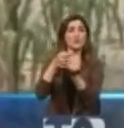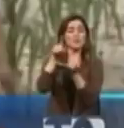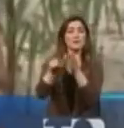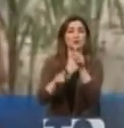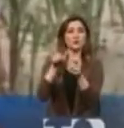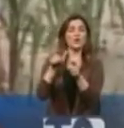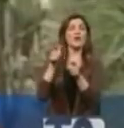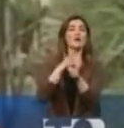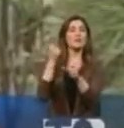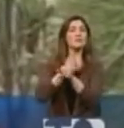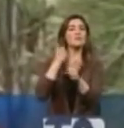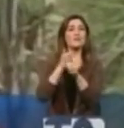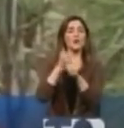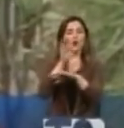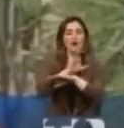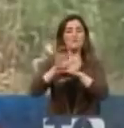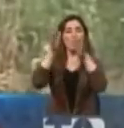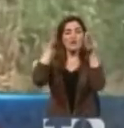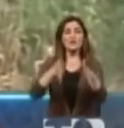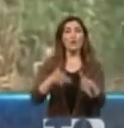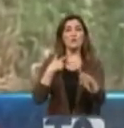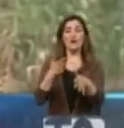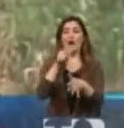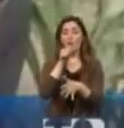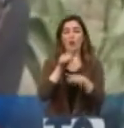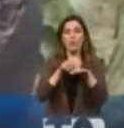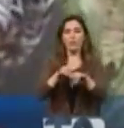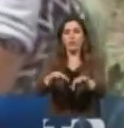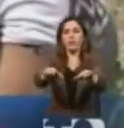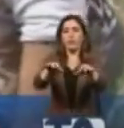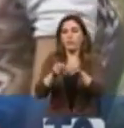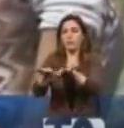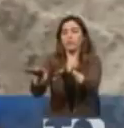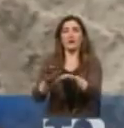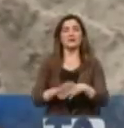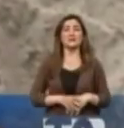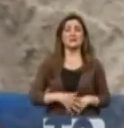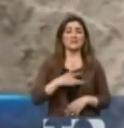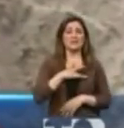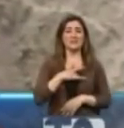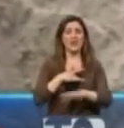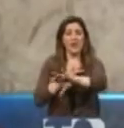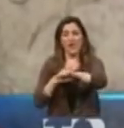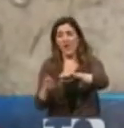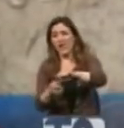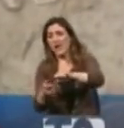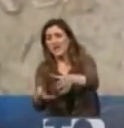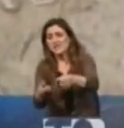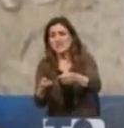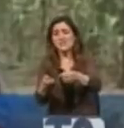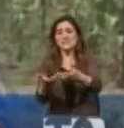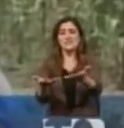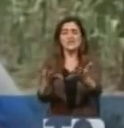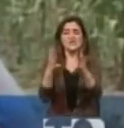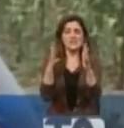dedican a la agricultura y que no cuentan con agua de riego, ven cómo sus esperanzas de cosechar se secan al igual que sus